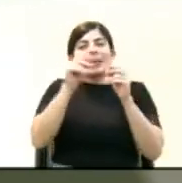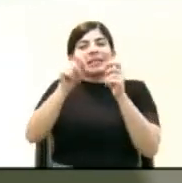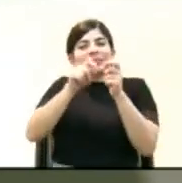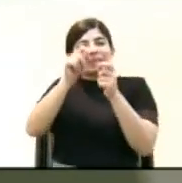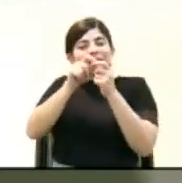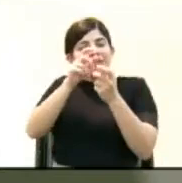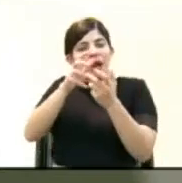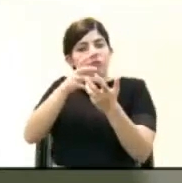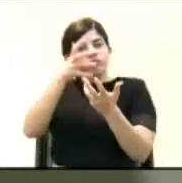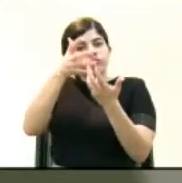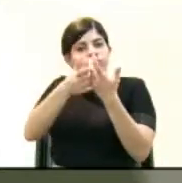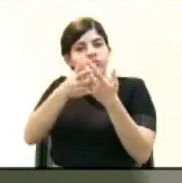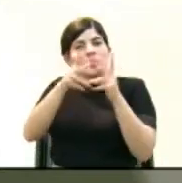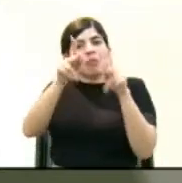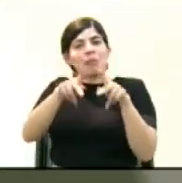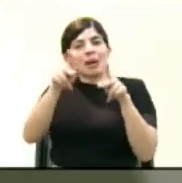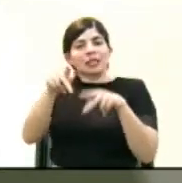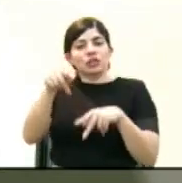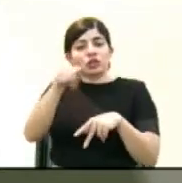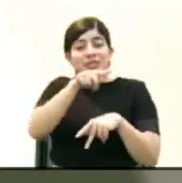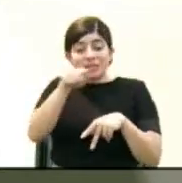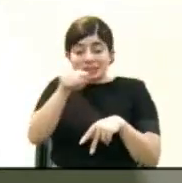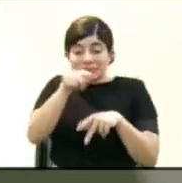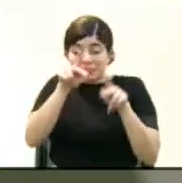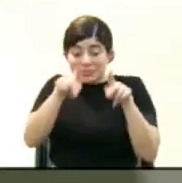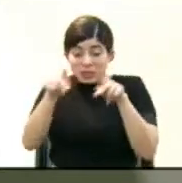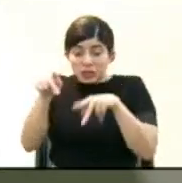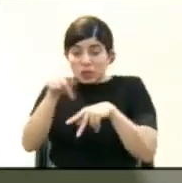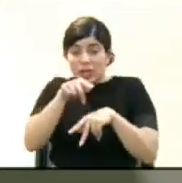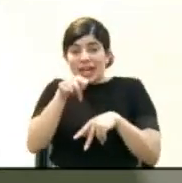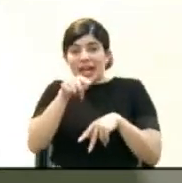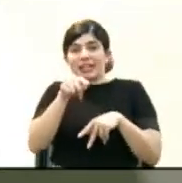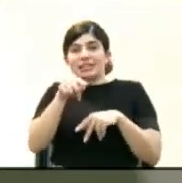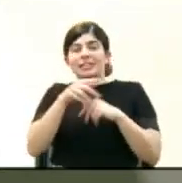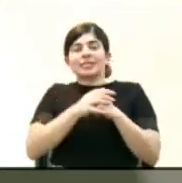más a las personas que más lo